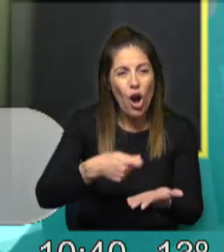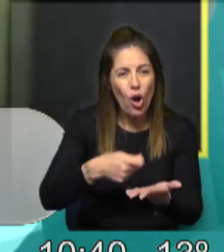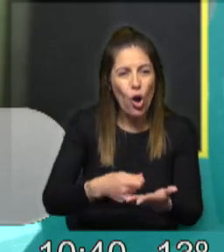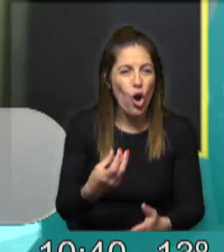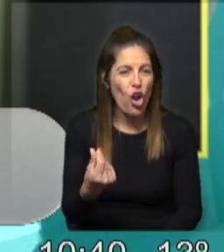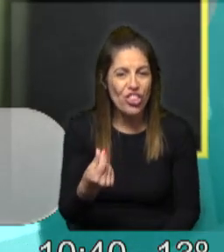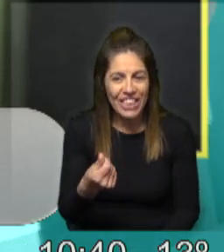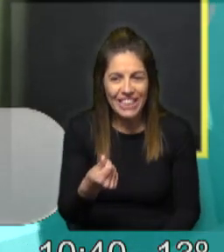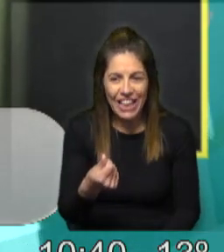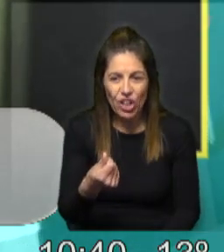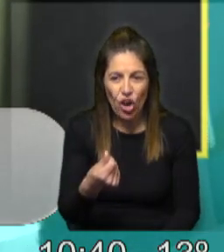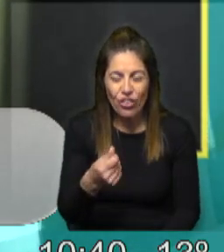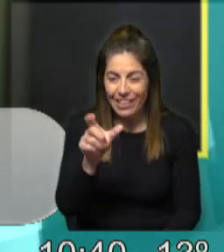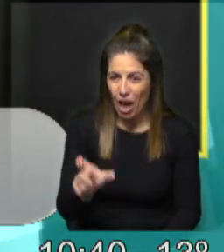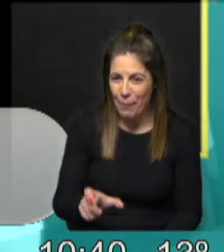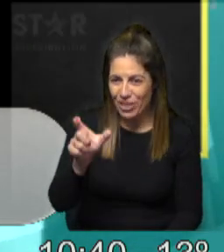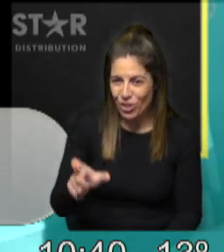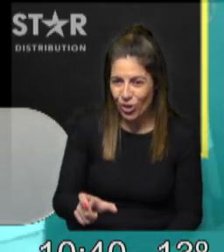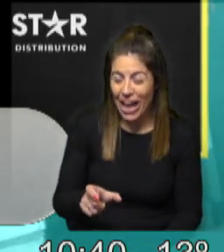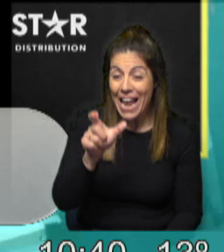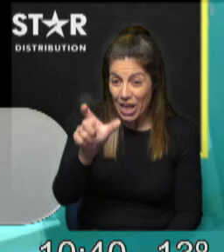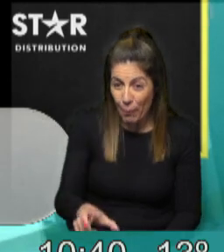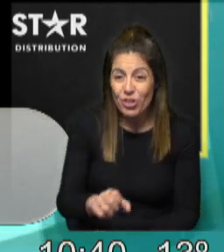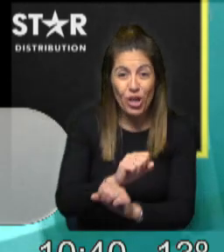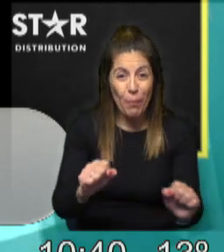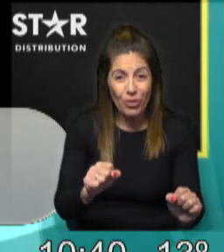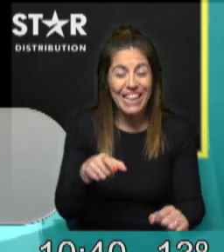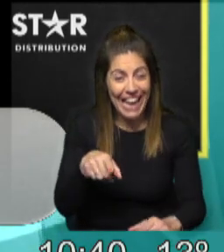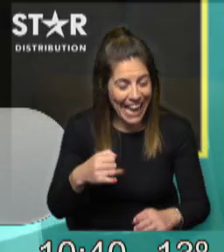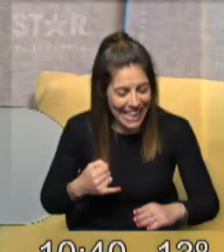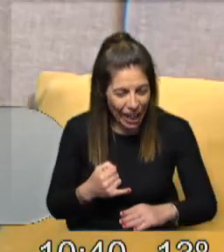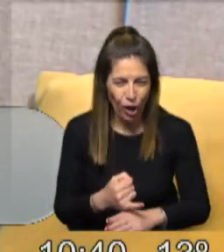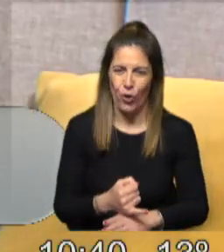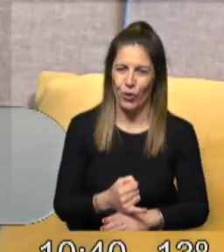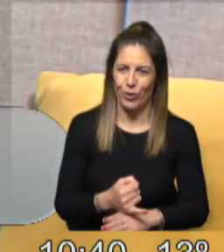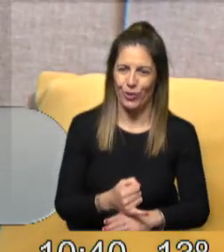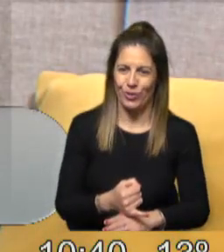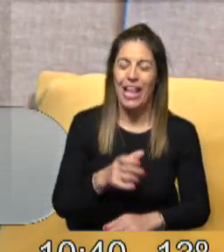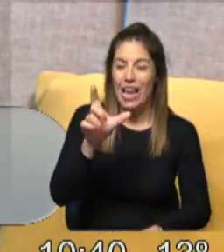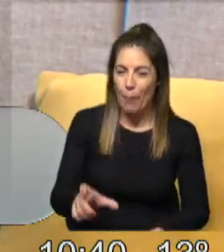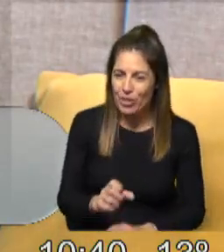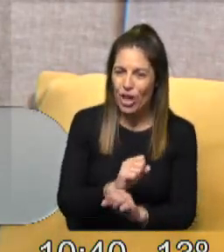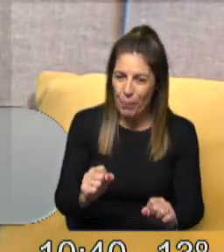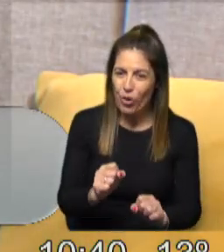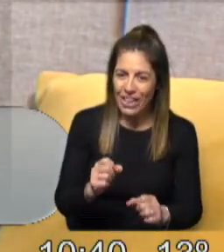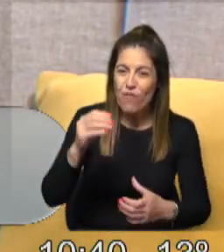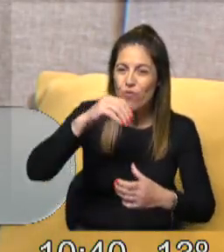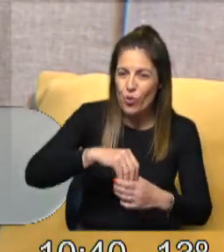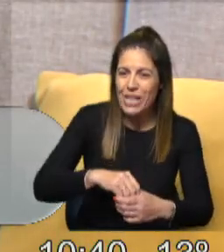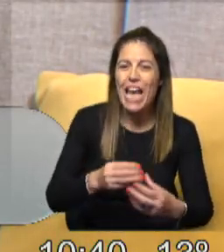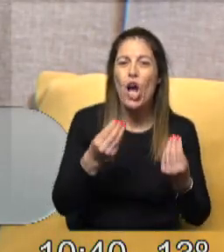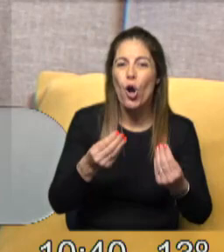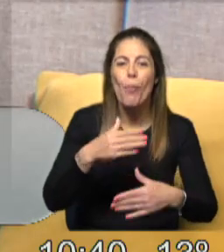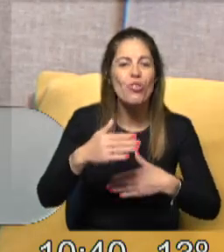plata de la gente. Y la gente podía, y acá está el error... Elegir. La gente podía influir en cómo